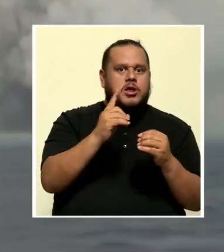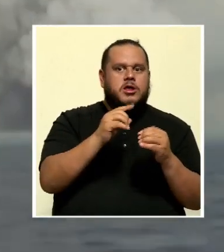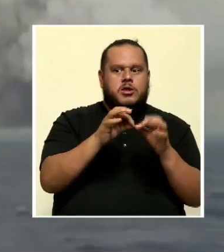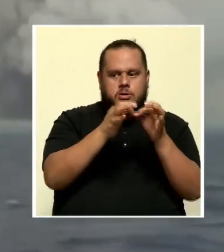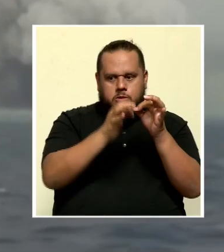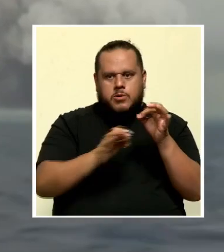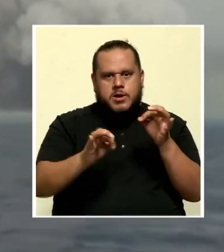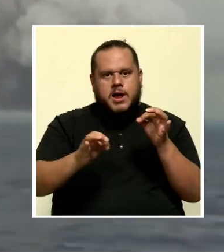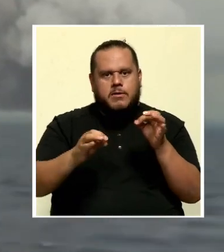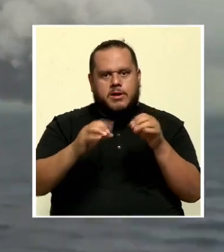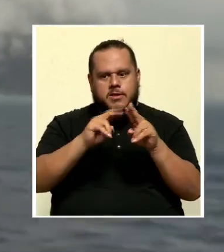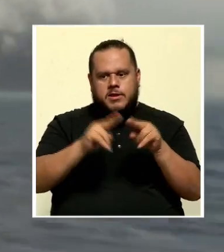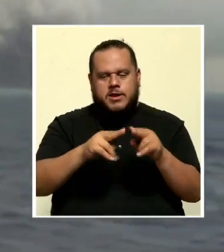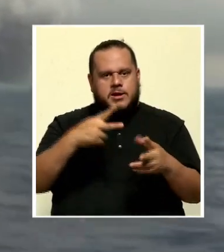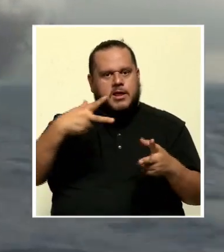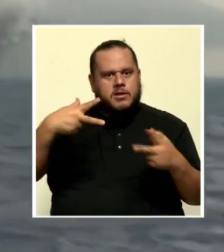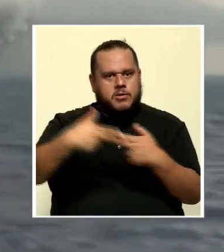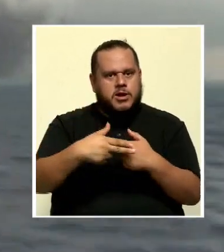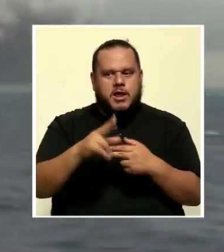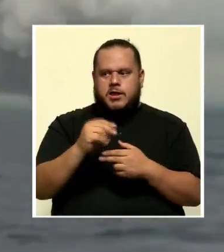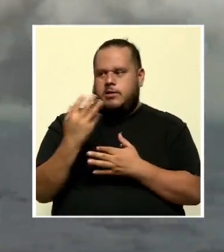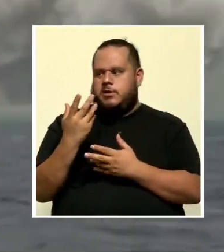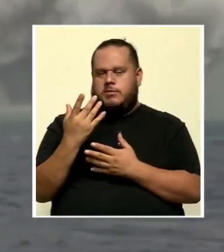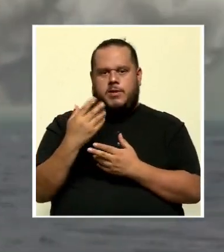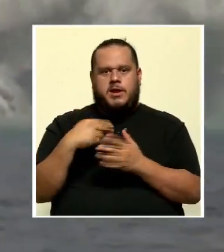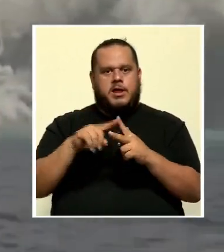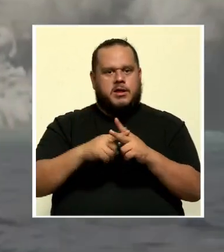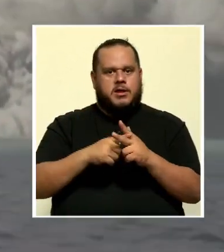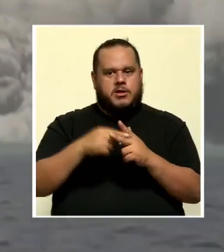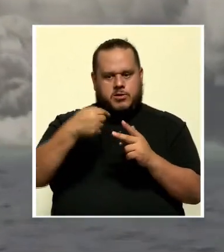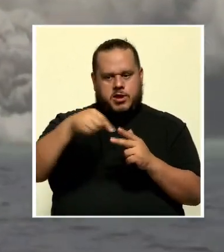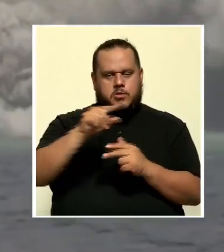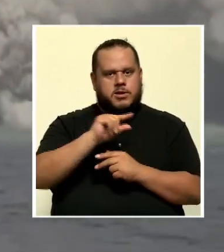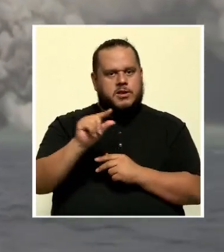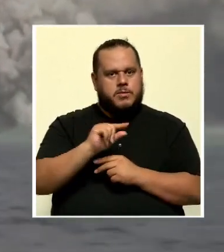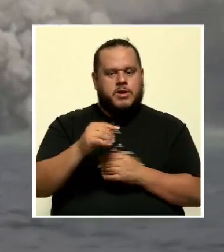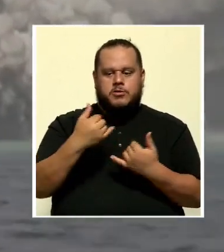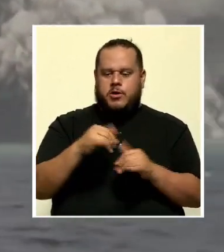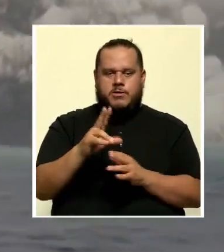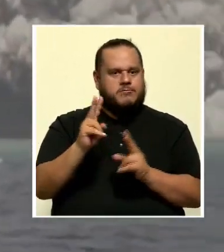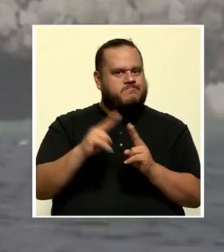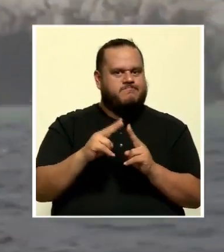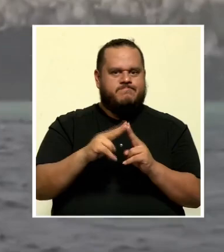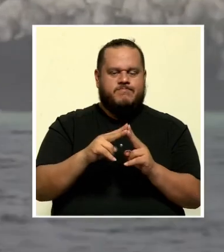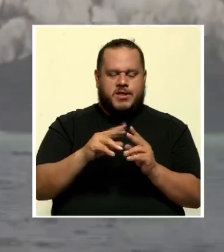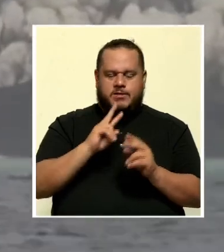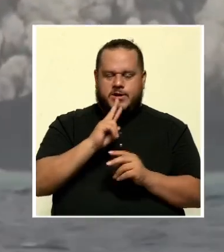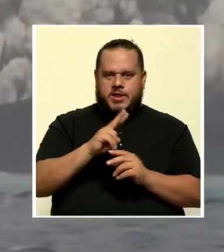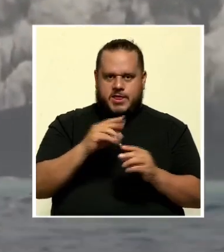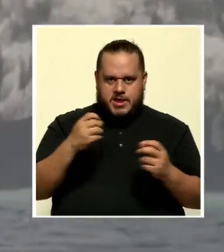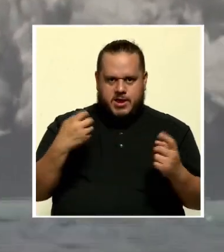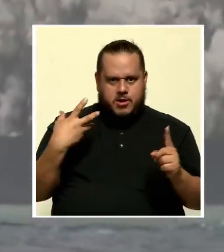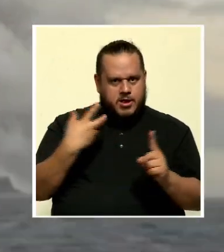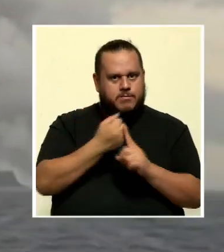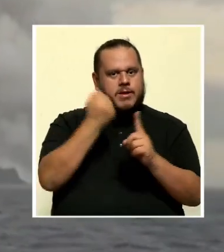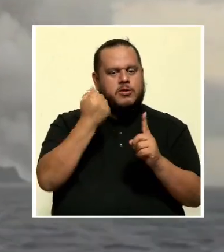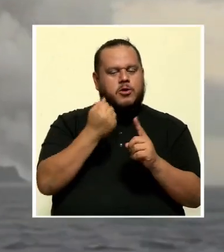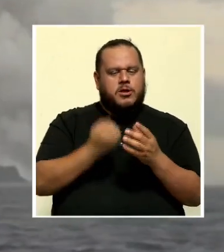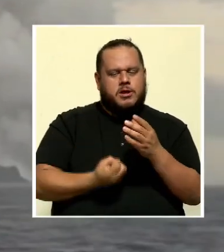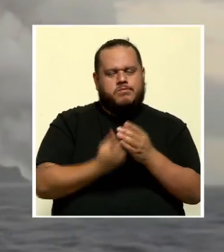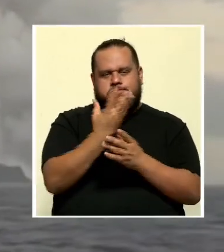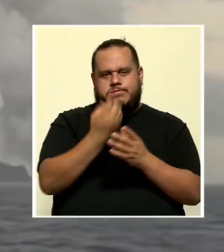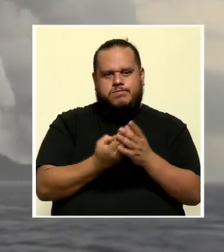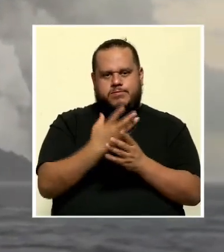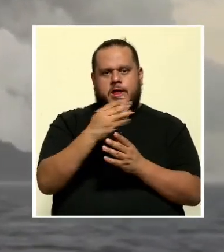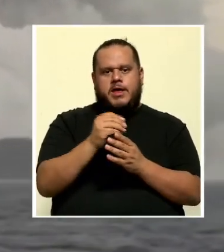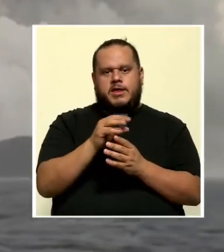submarino cortado y que no se espera que se repare hasta dentro de unas semanas, aún no se conoce el verdadero impacto de la doble catástrofe de la erupción y